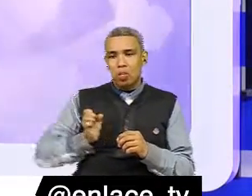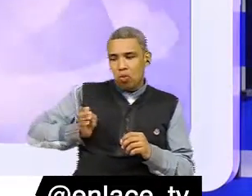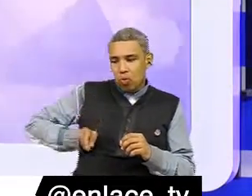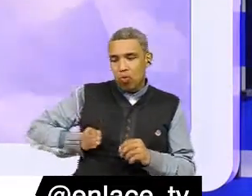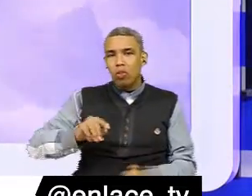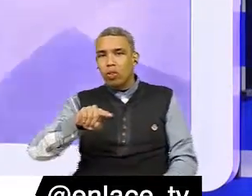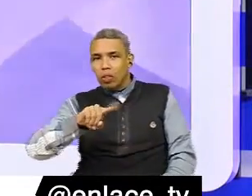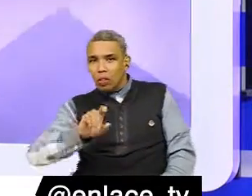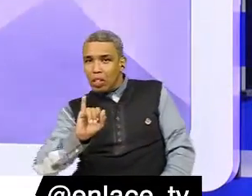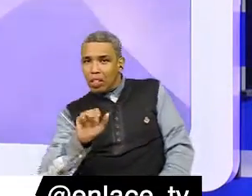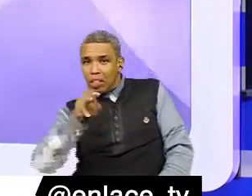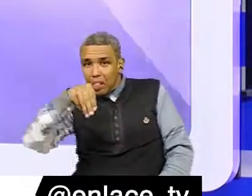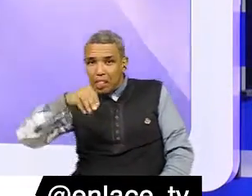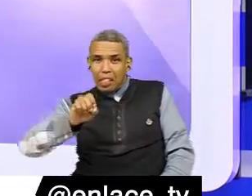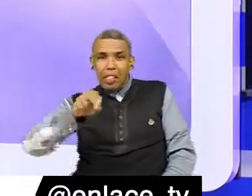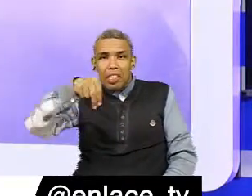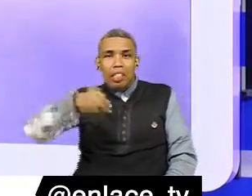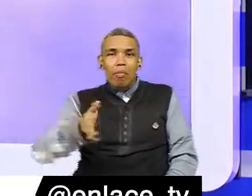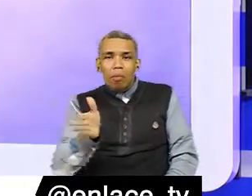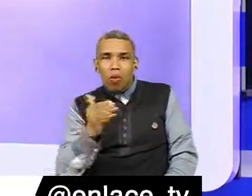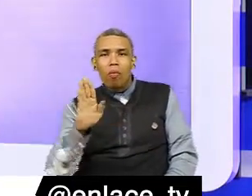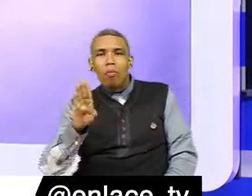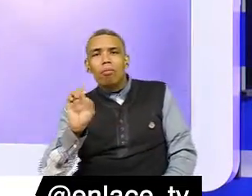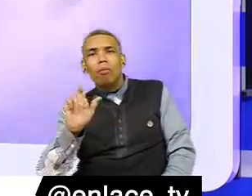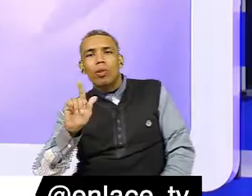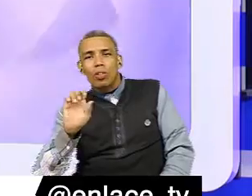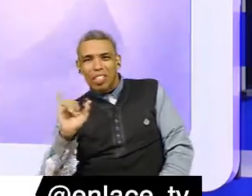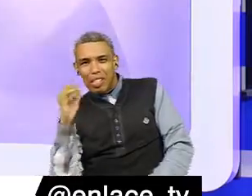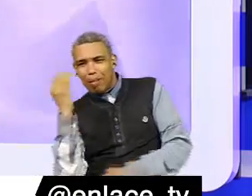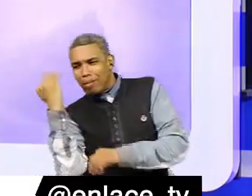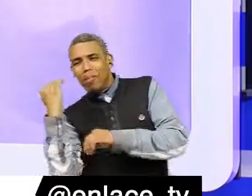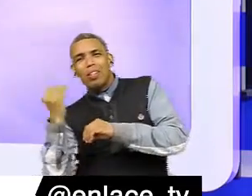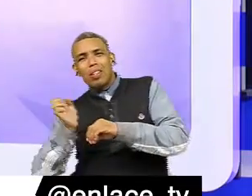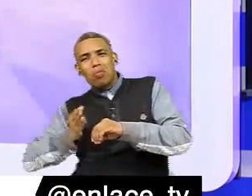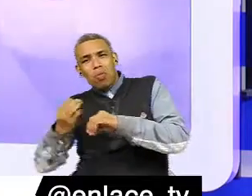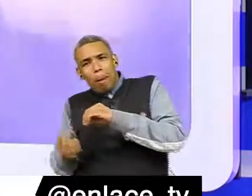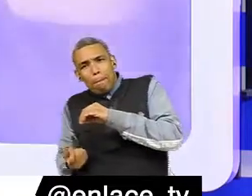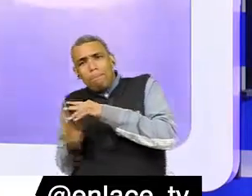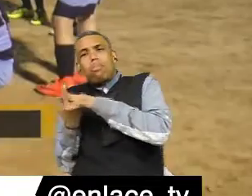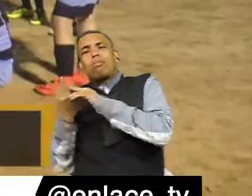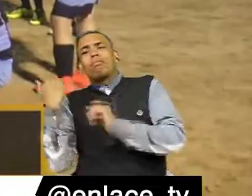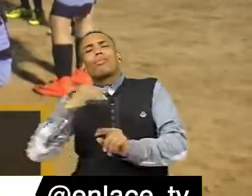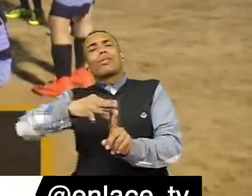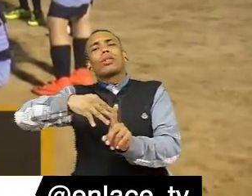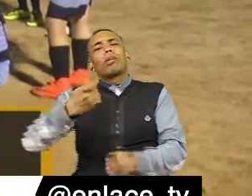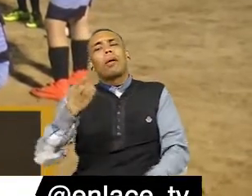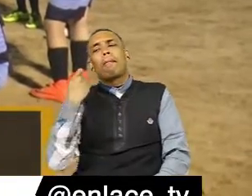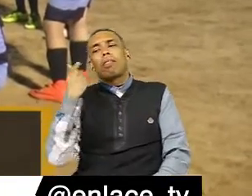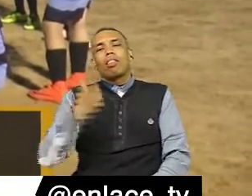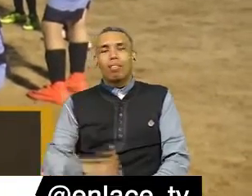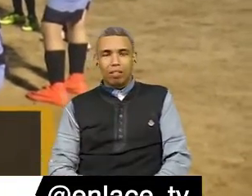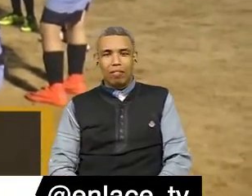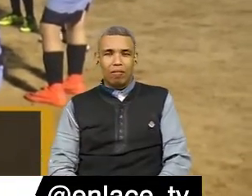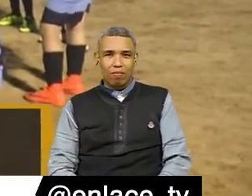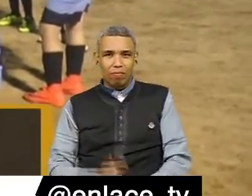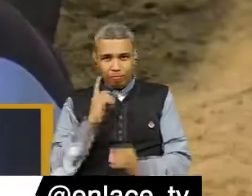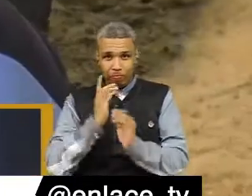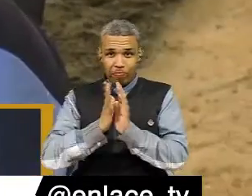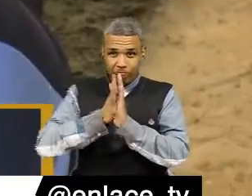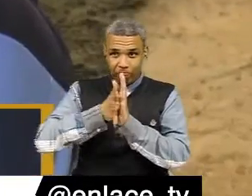sido fundado y ya juegan en los torneos municipales las diferentes categorías. El Club Simón Bolívar de la Comuna 5